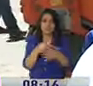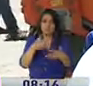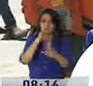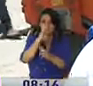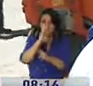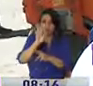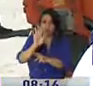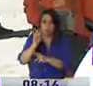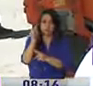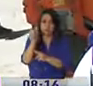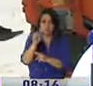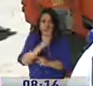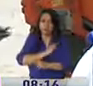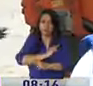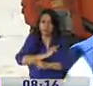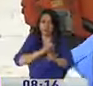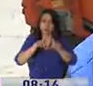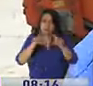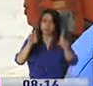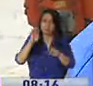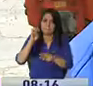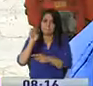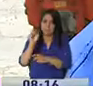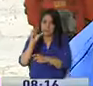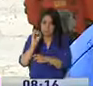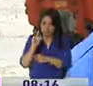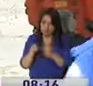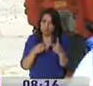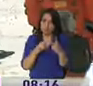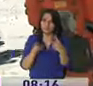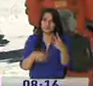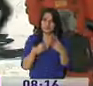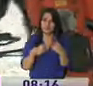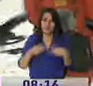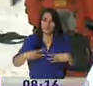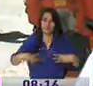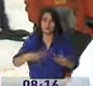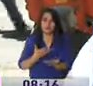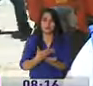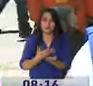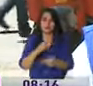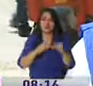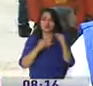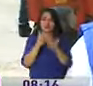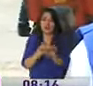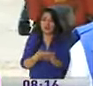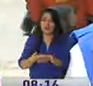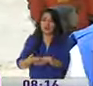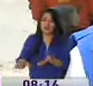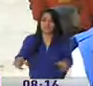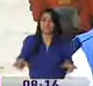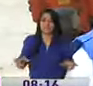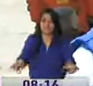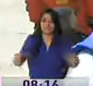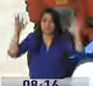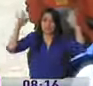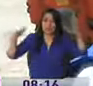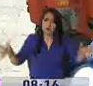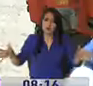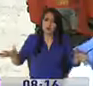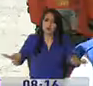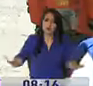establecidos por EMASEO también, y que no ponga material de construcción en las aceras, porque todo esto con las lluvias